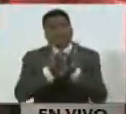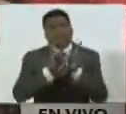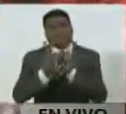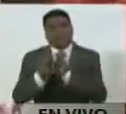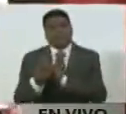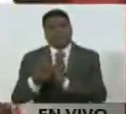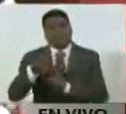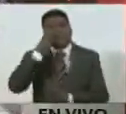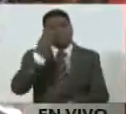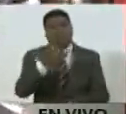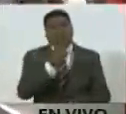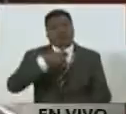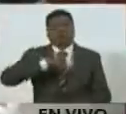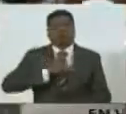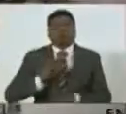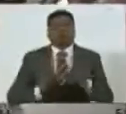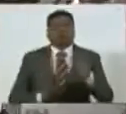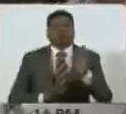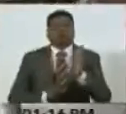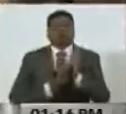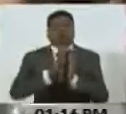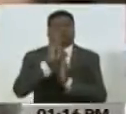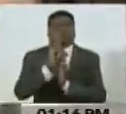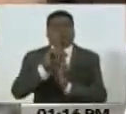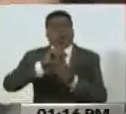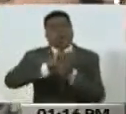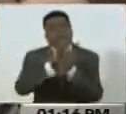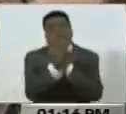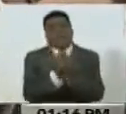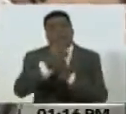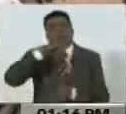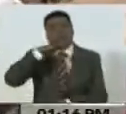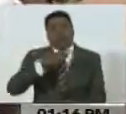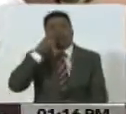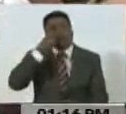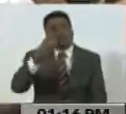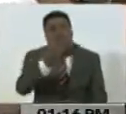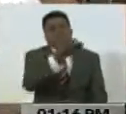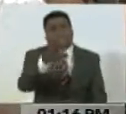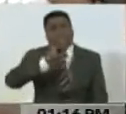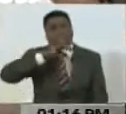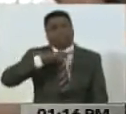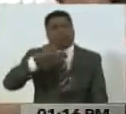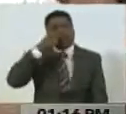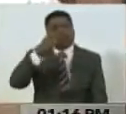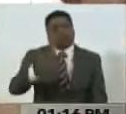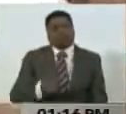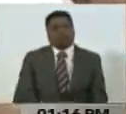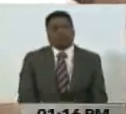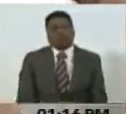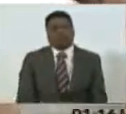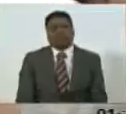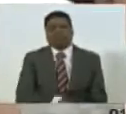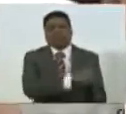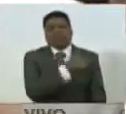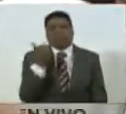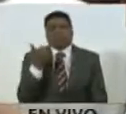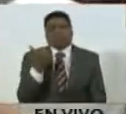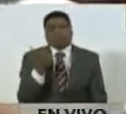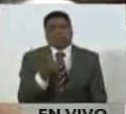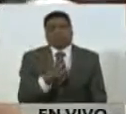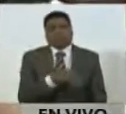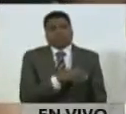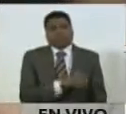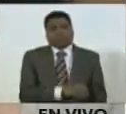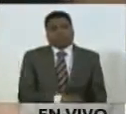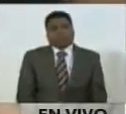con el cual crecimos y reivindicamos la historia de ese pueblo, su historia de ese pueblo. Esos están allí